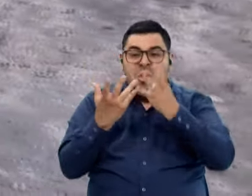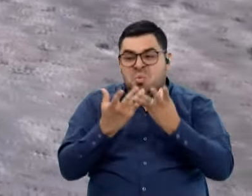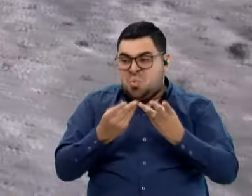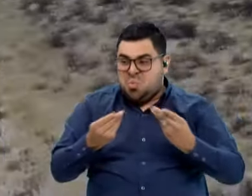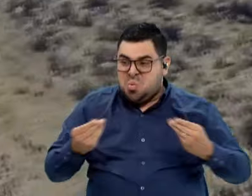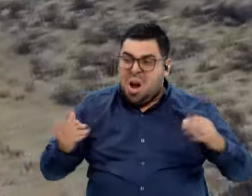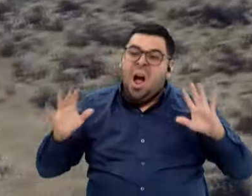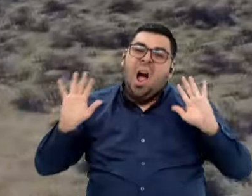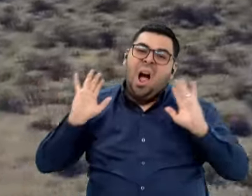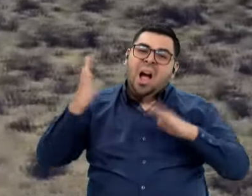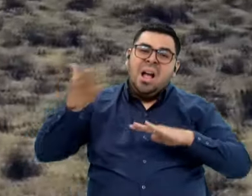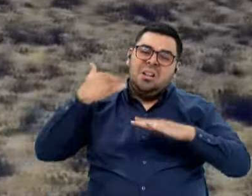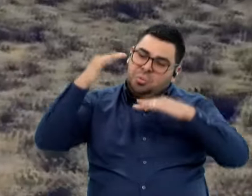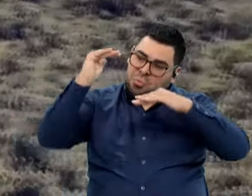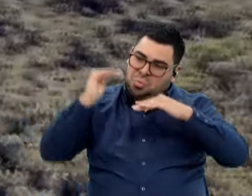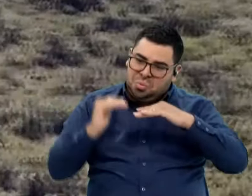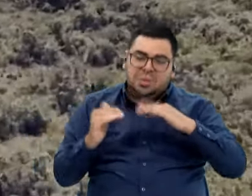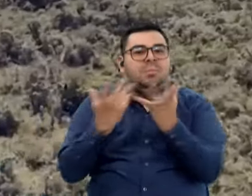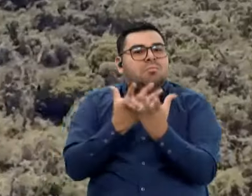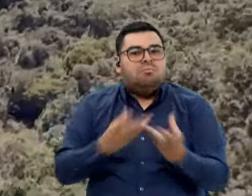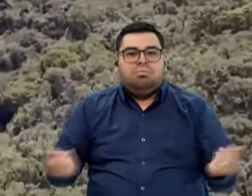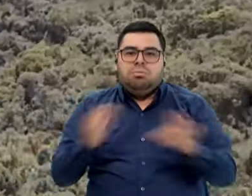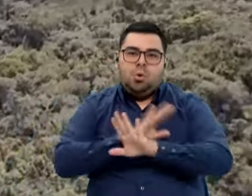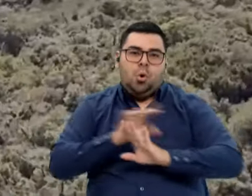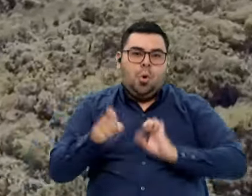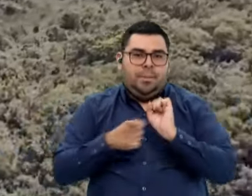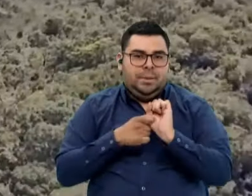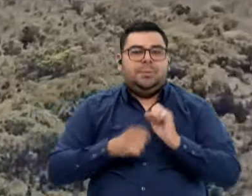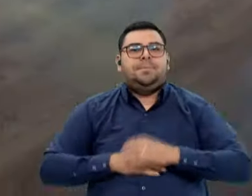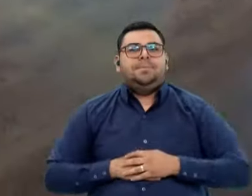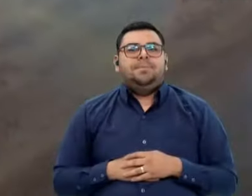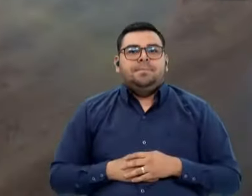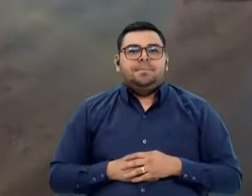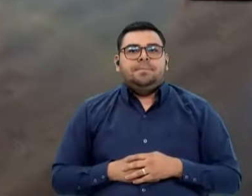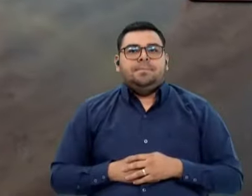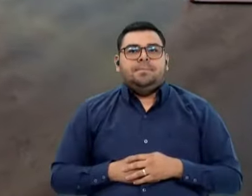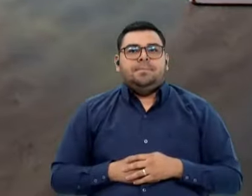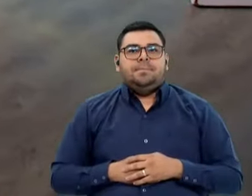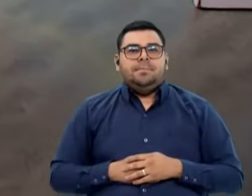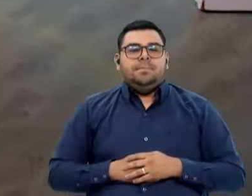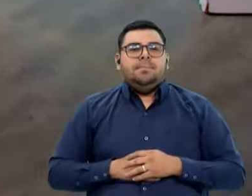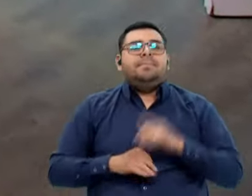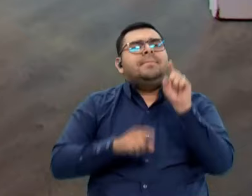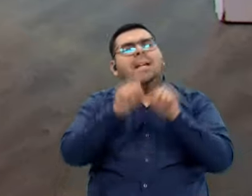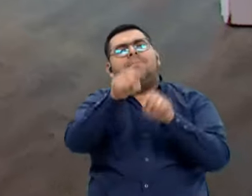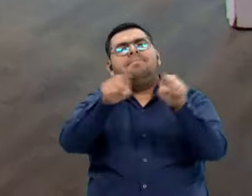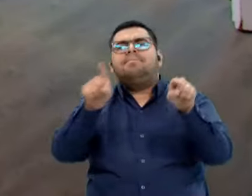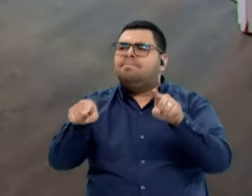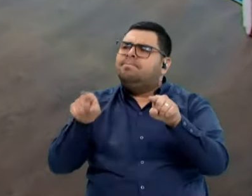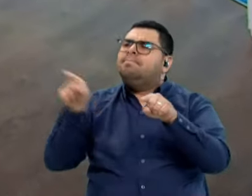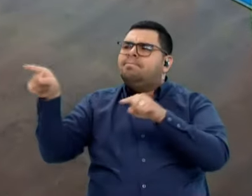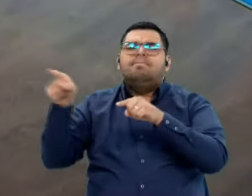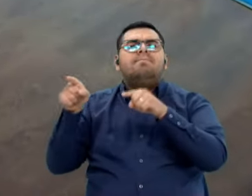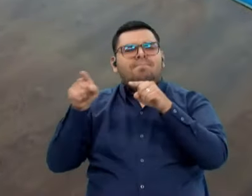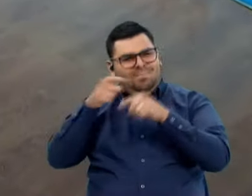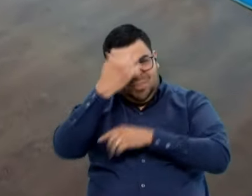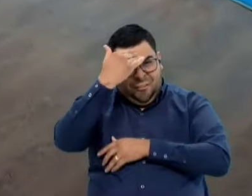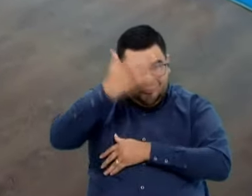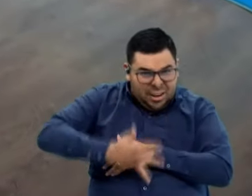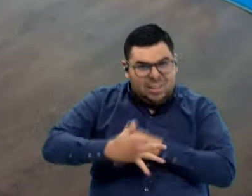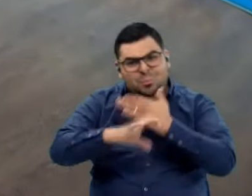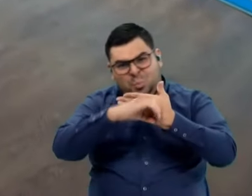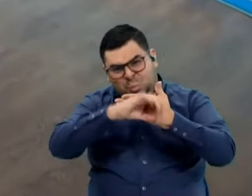forma de terminar de liquidarlos. Subdirector, hay mucha gente que a través de redes sociales está haciendo cita para llegar a esos lugares